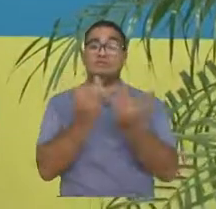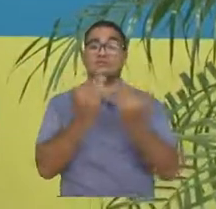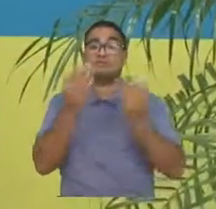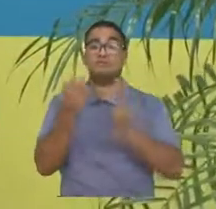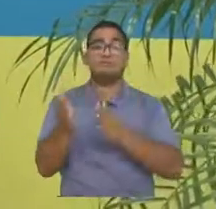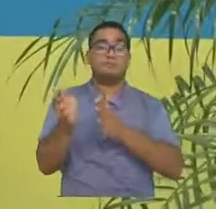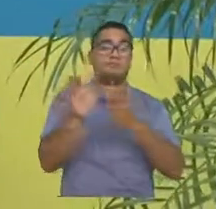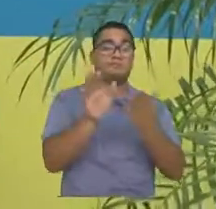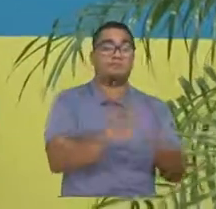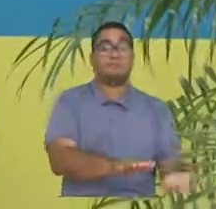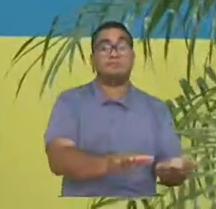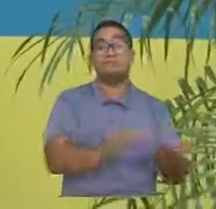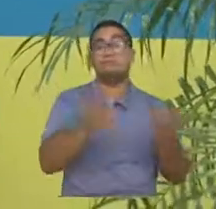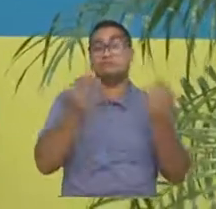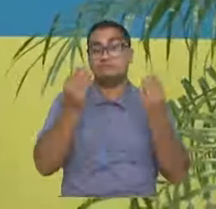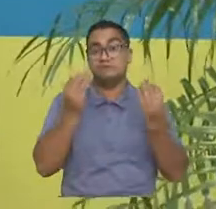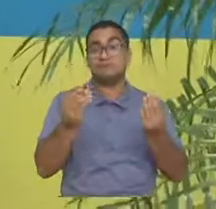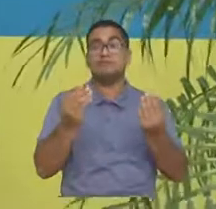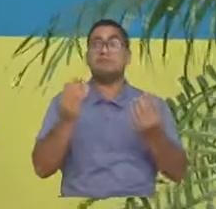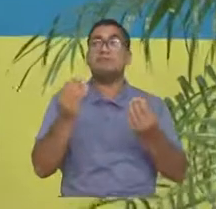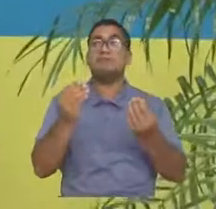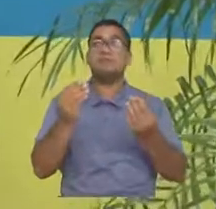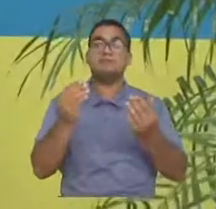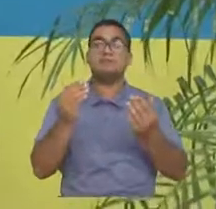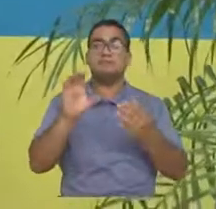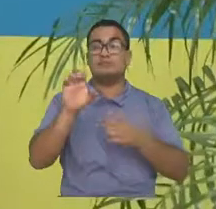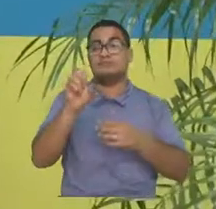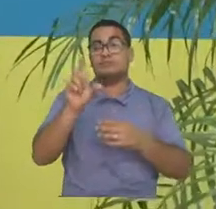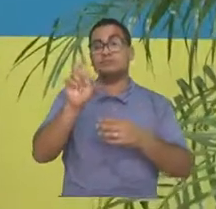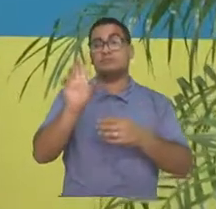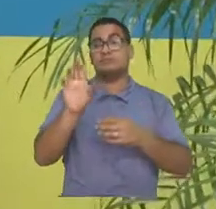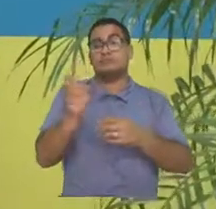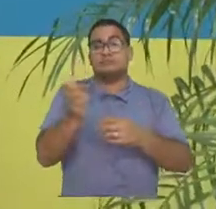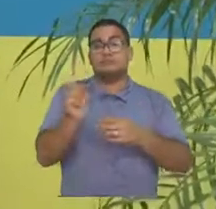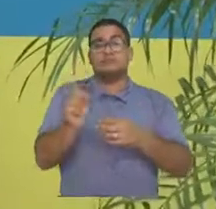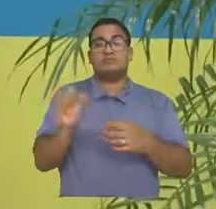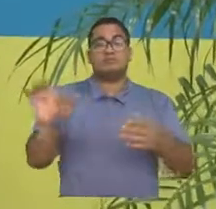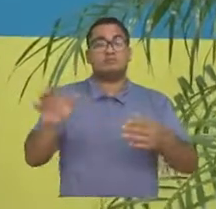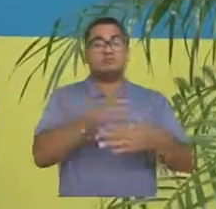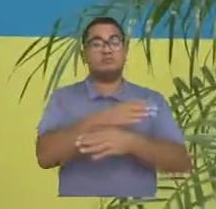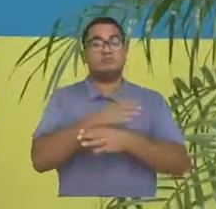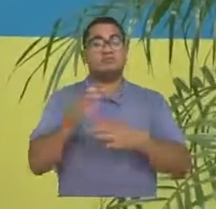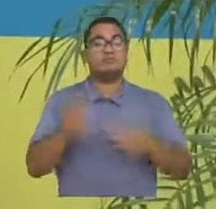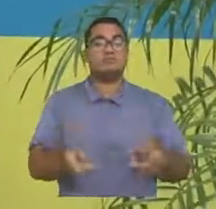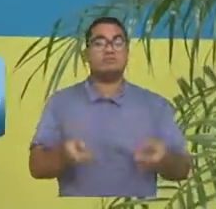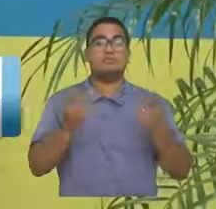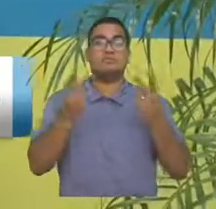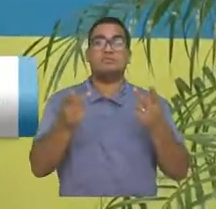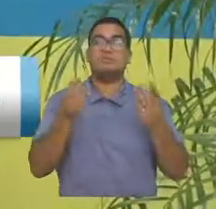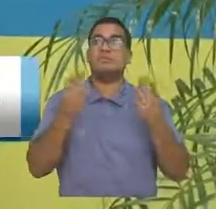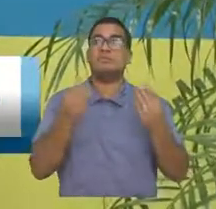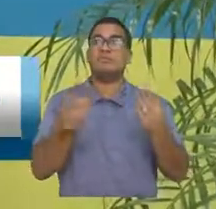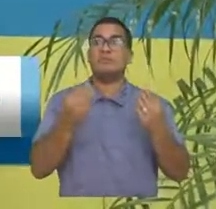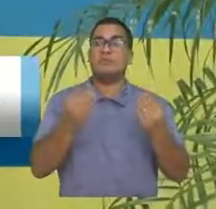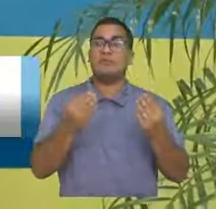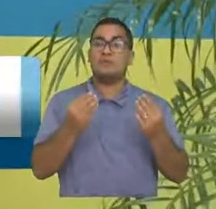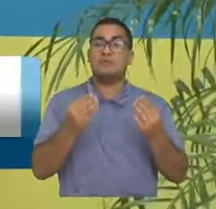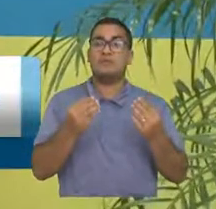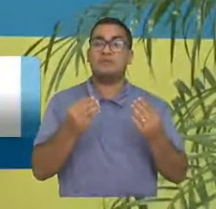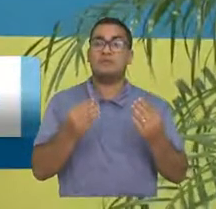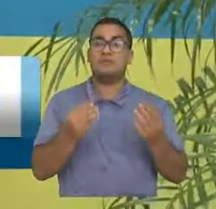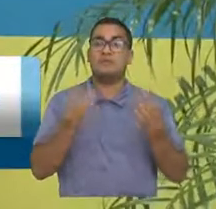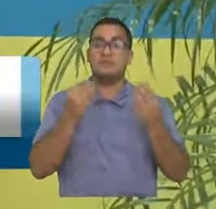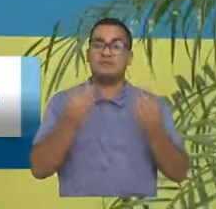estrés. Pero los estreses chiquititos que tenemos en la vida cotidiana, si son muchos y los